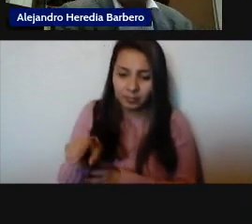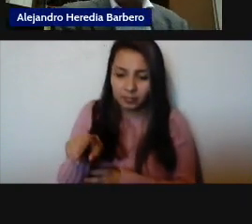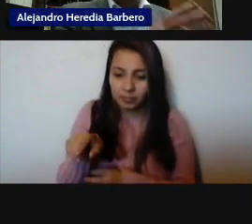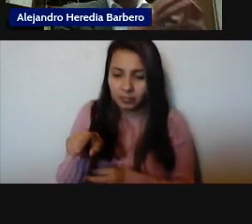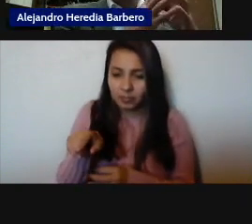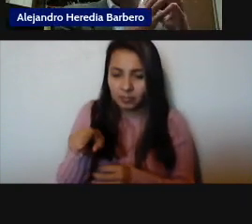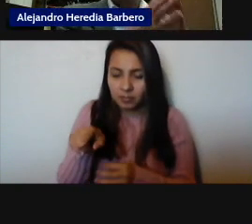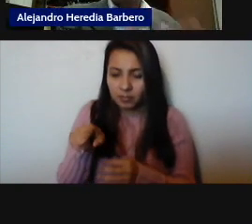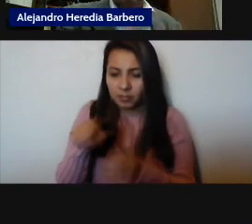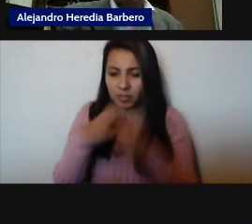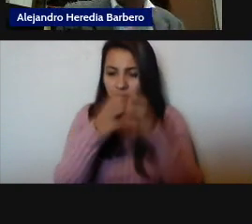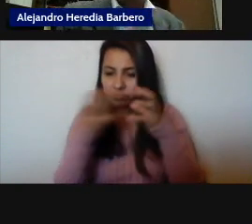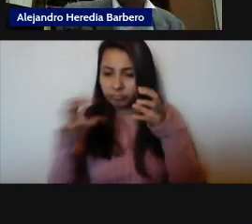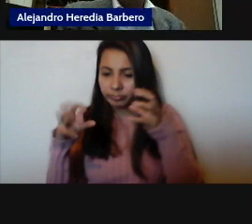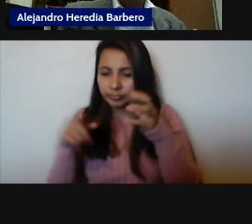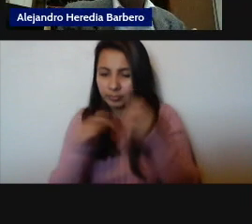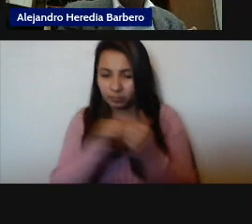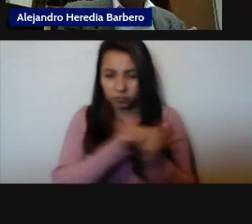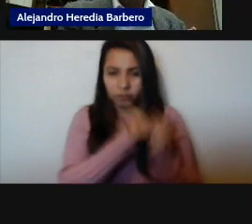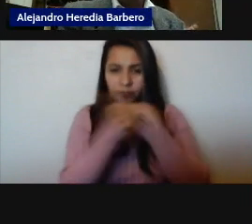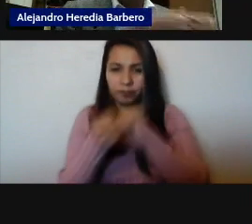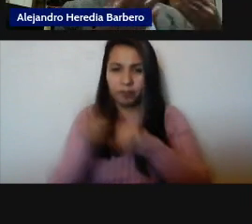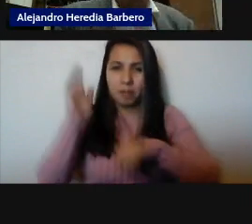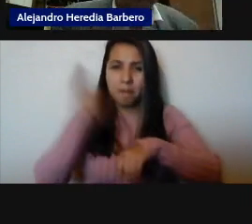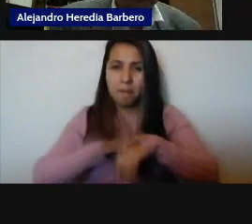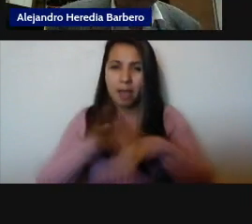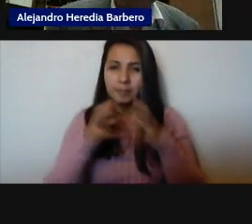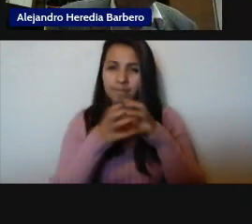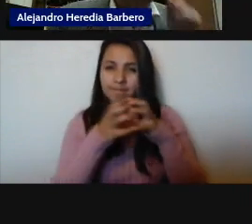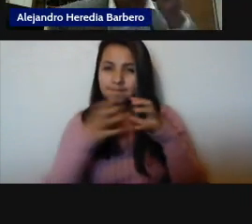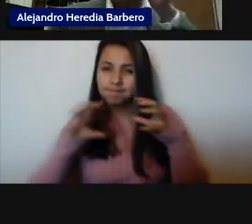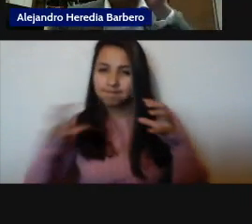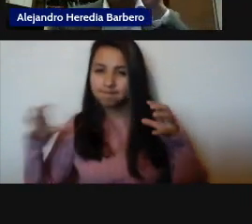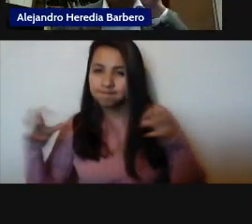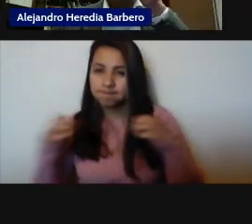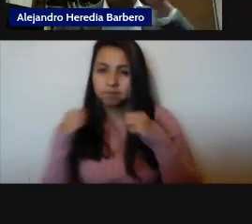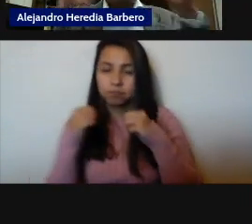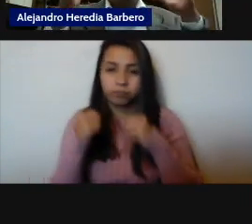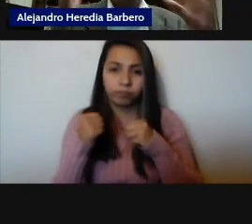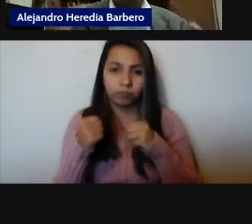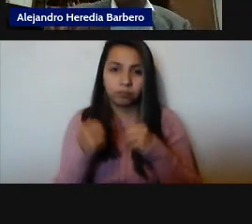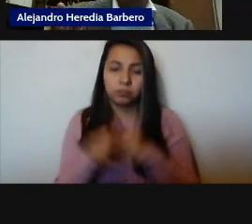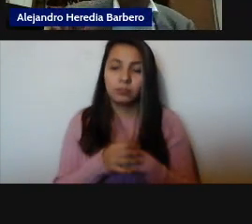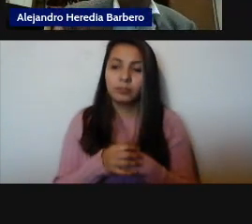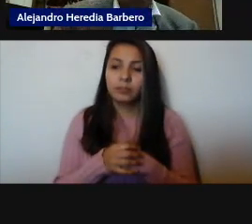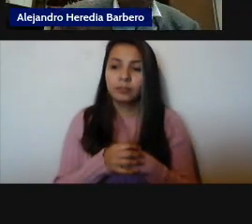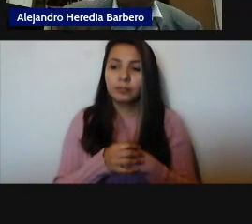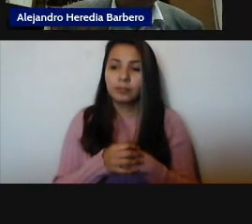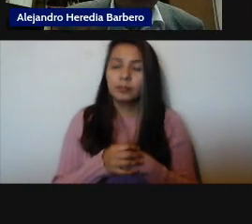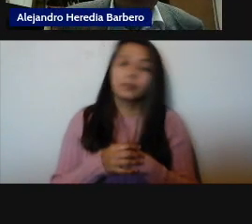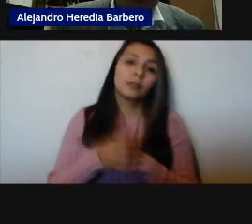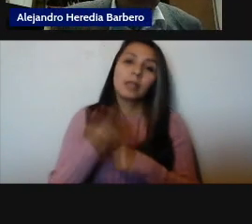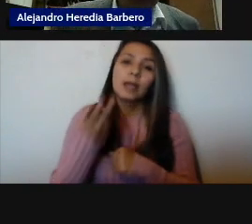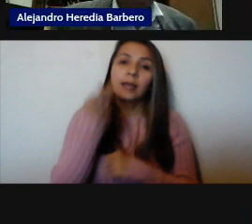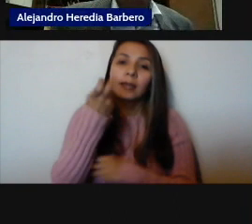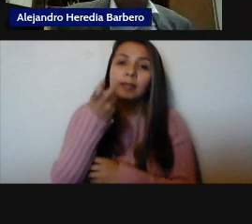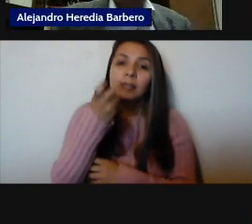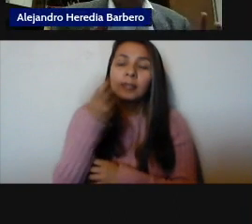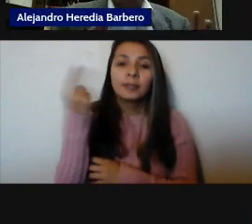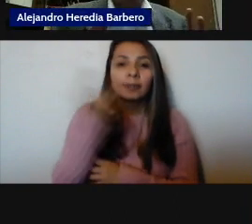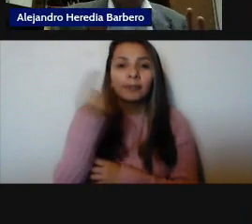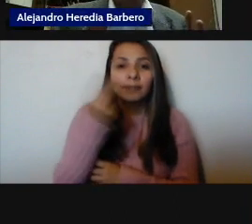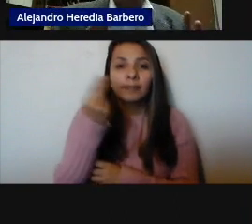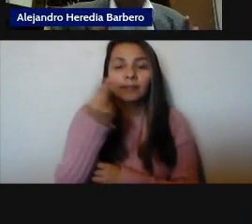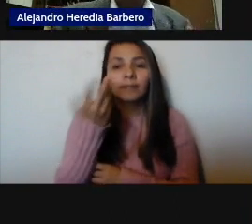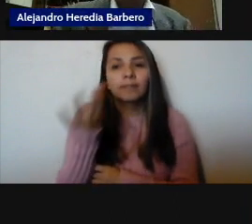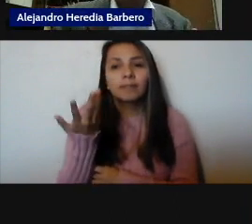los aminoácidos, que son relativamente simples, en compuestos más complejos. Y para eso necesitamos también